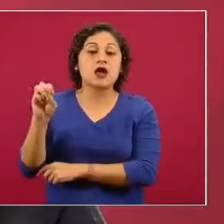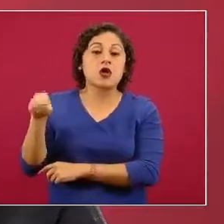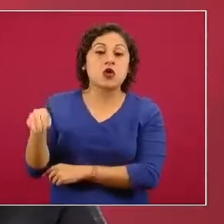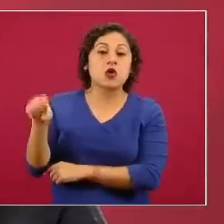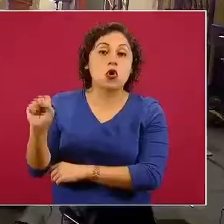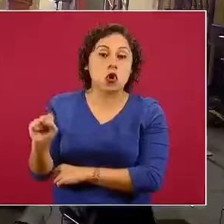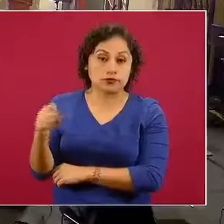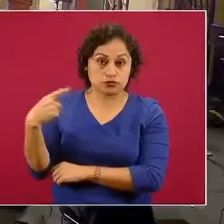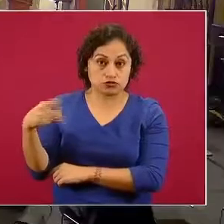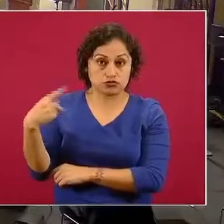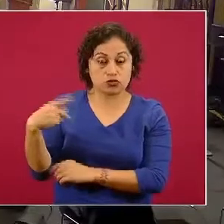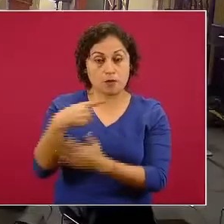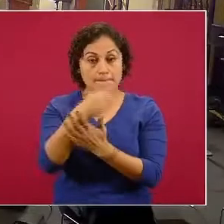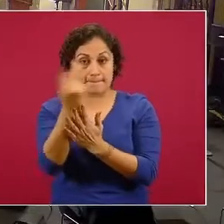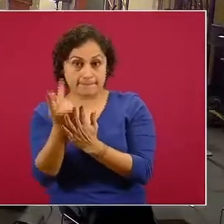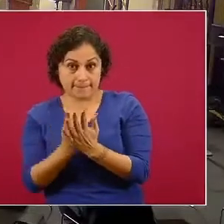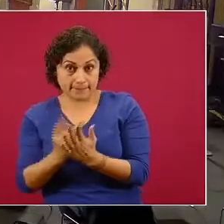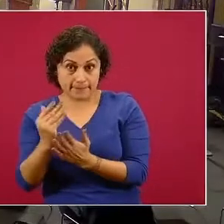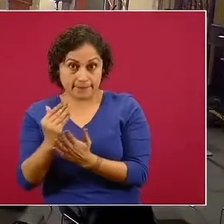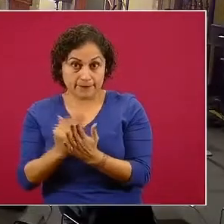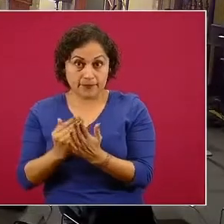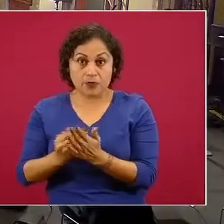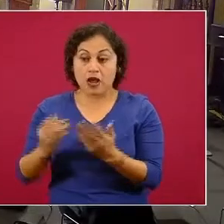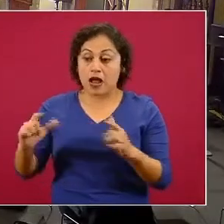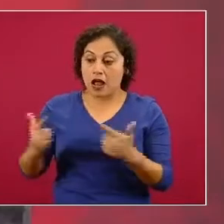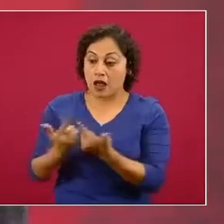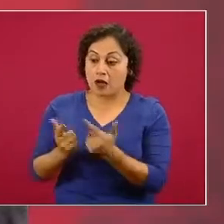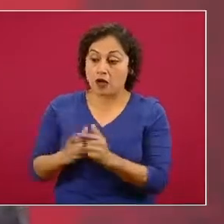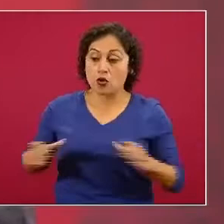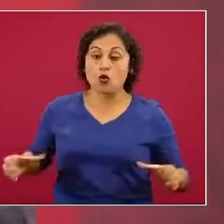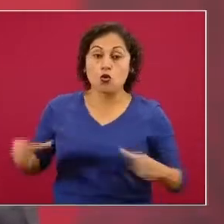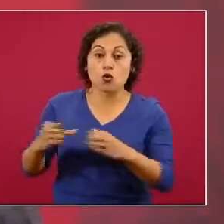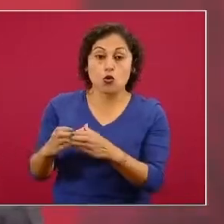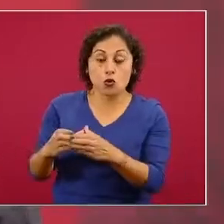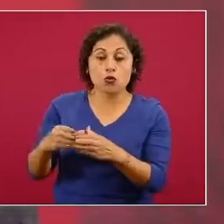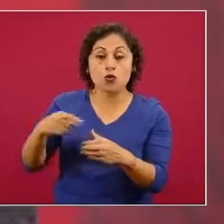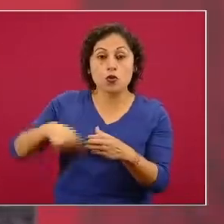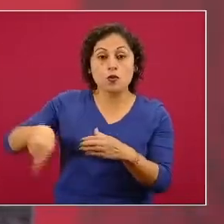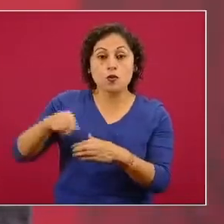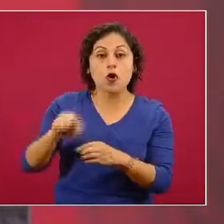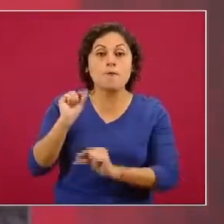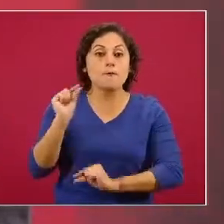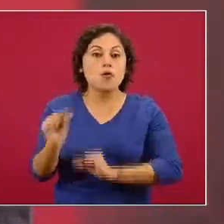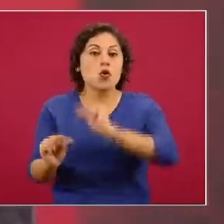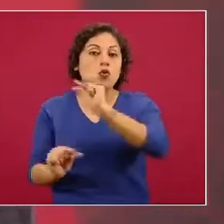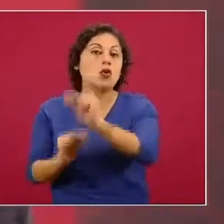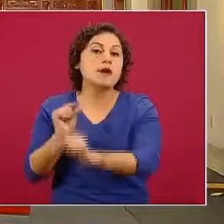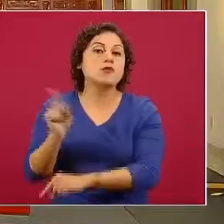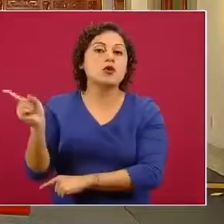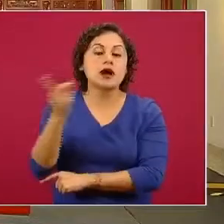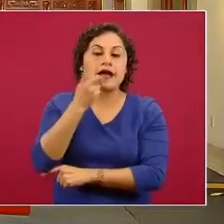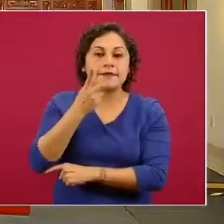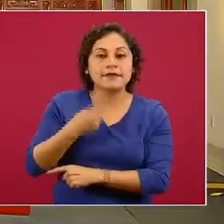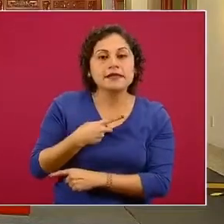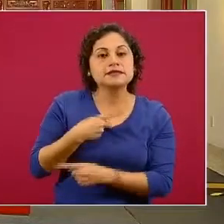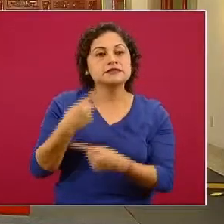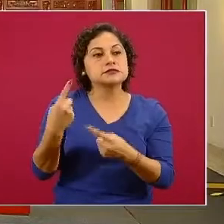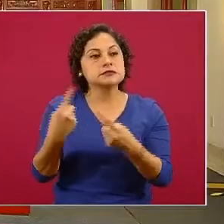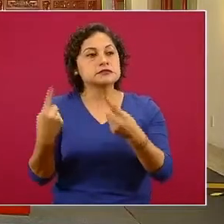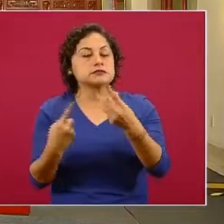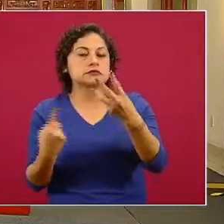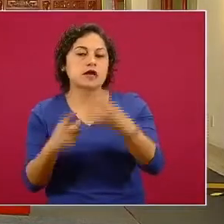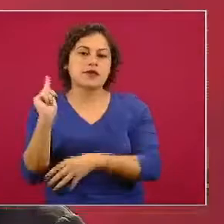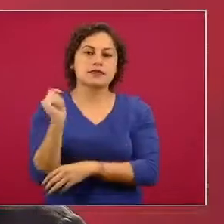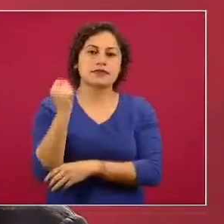de la Salud es un grupo de referencia que va marcando el paso sobre los elementos técnicos que se